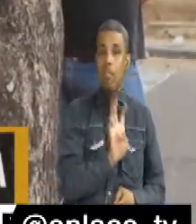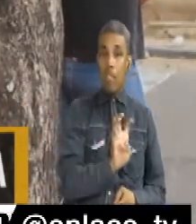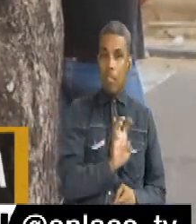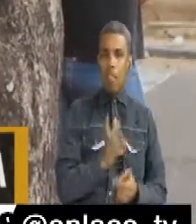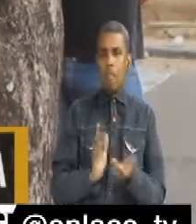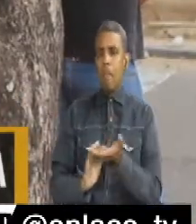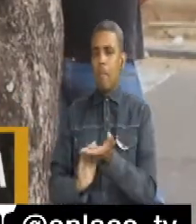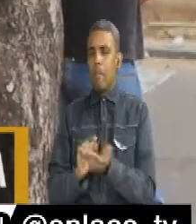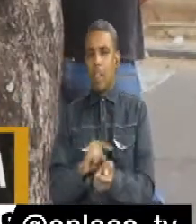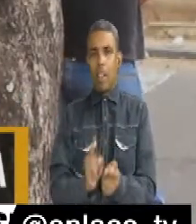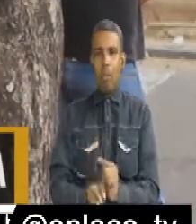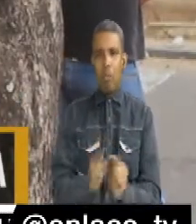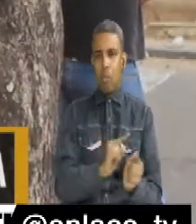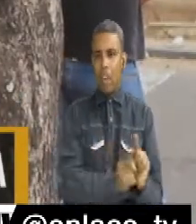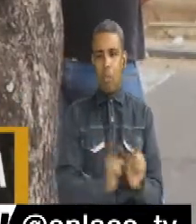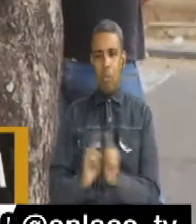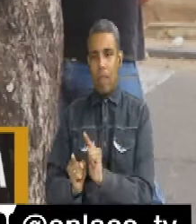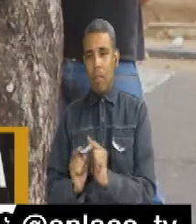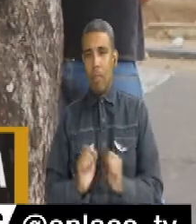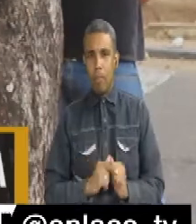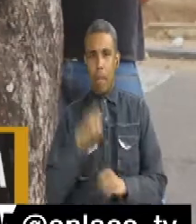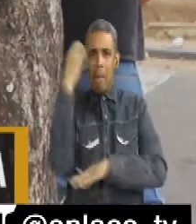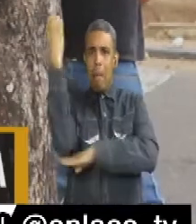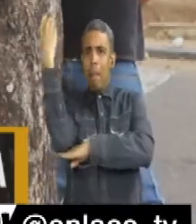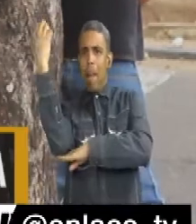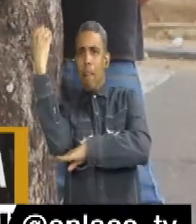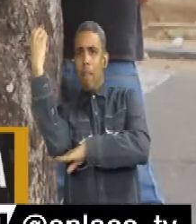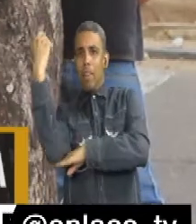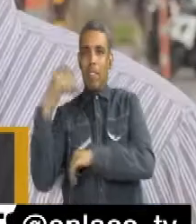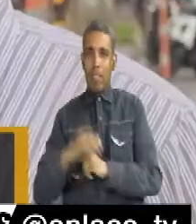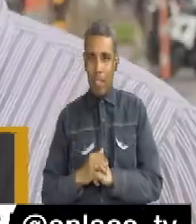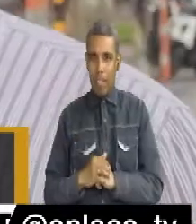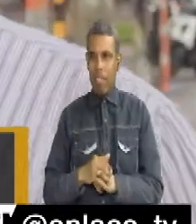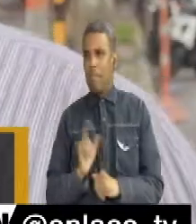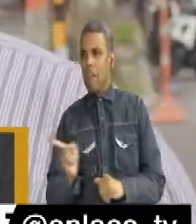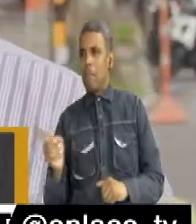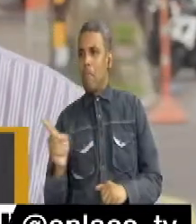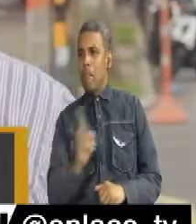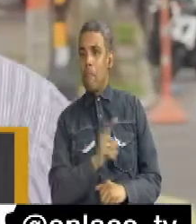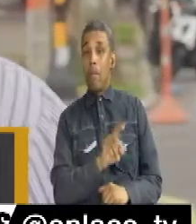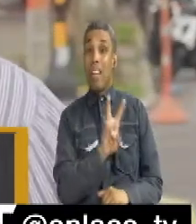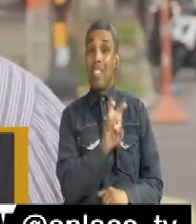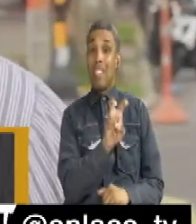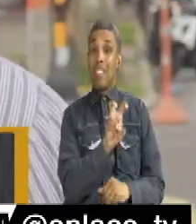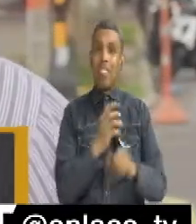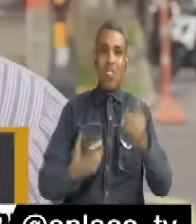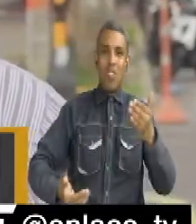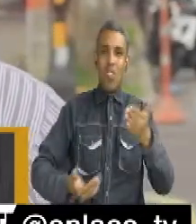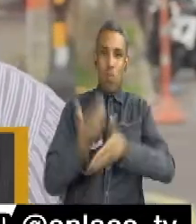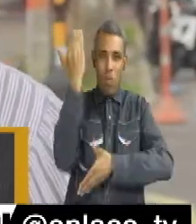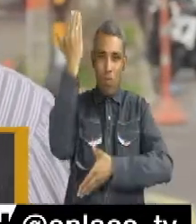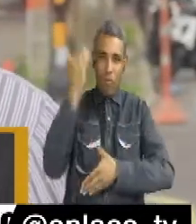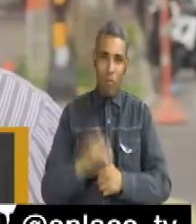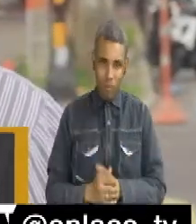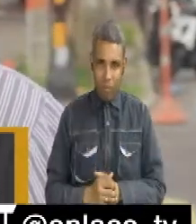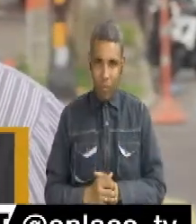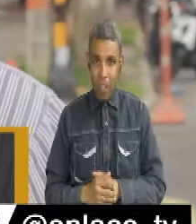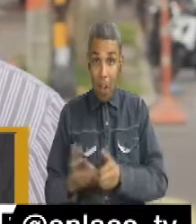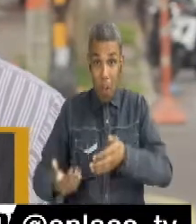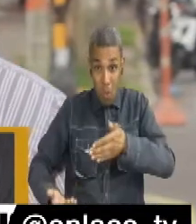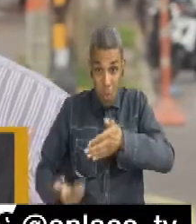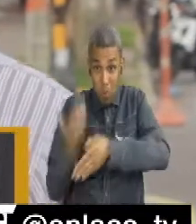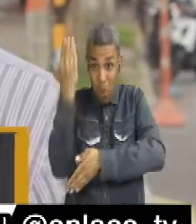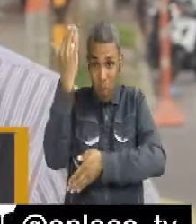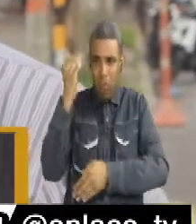7 nuevos puntos contarán los barranqueños al término del proyecto. Estos semáforos se van a instalar totalmente nuevos,